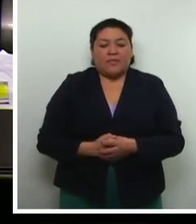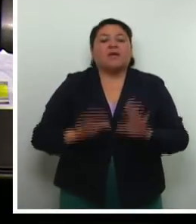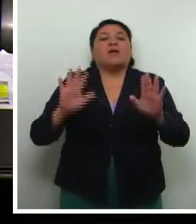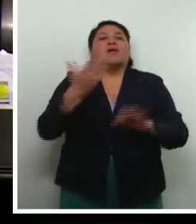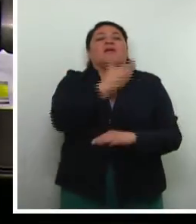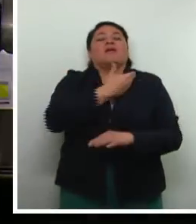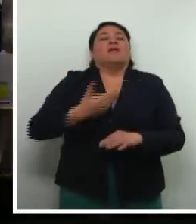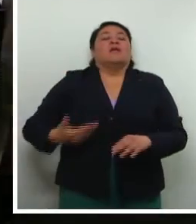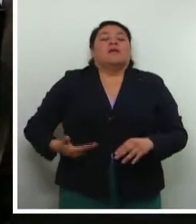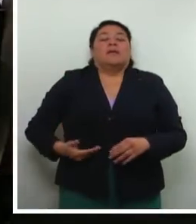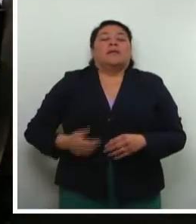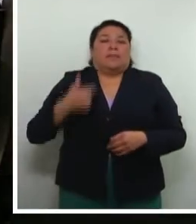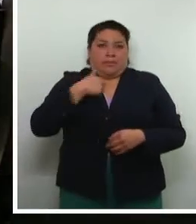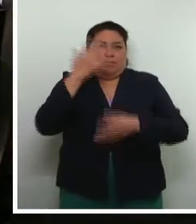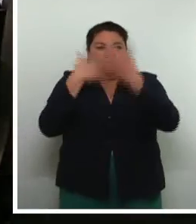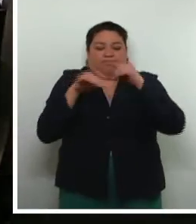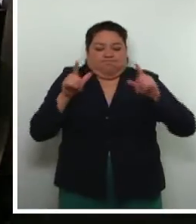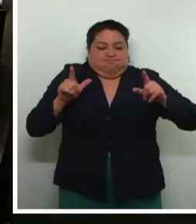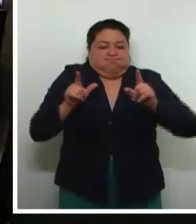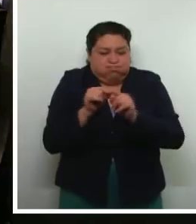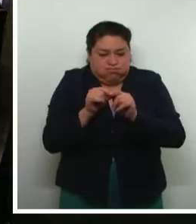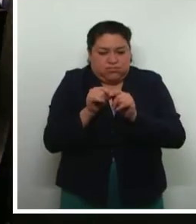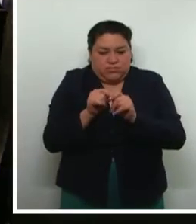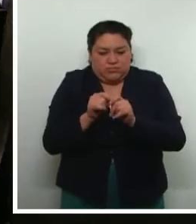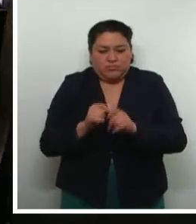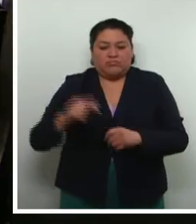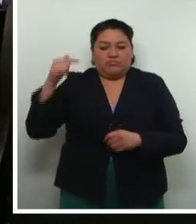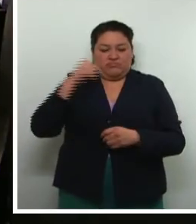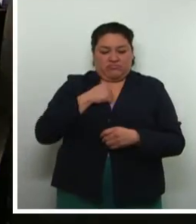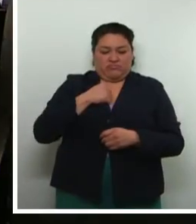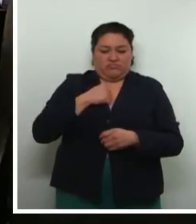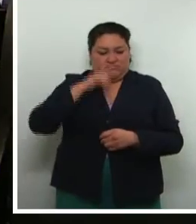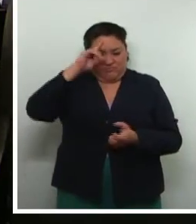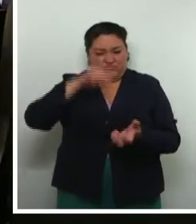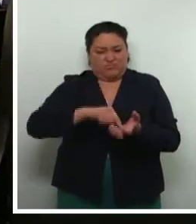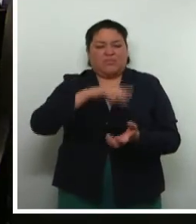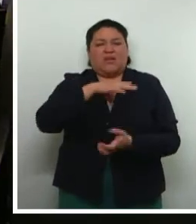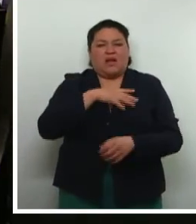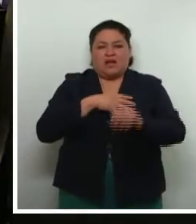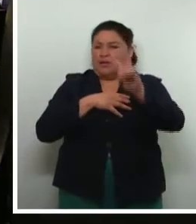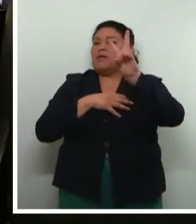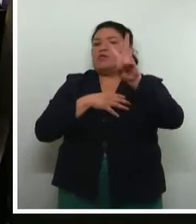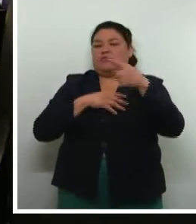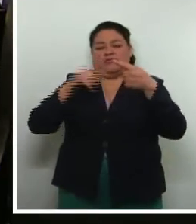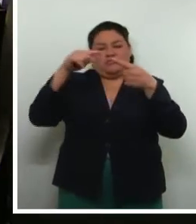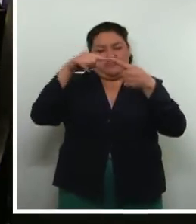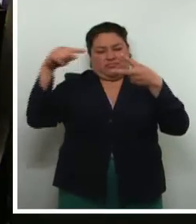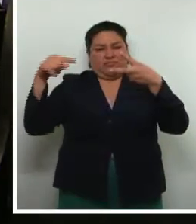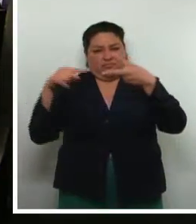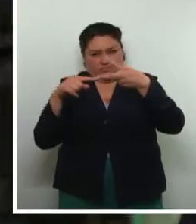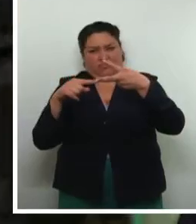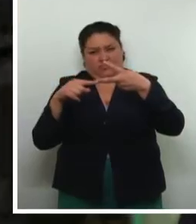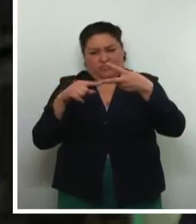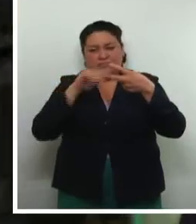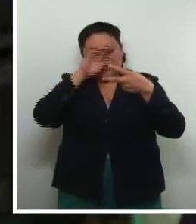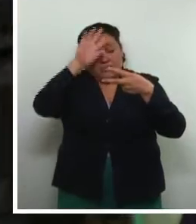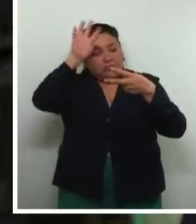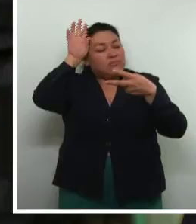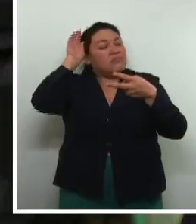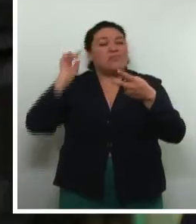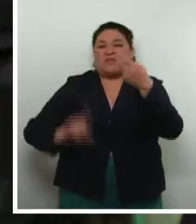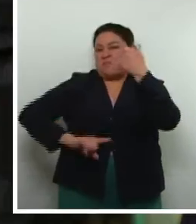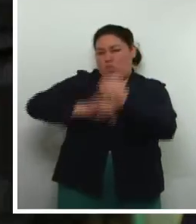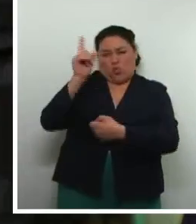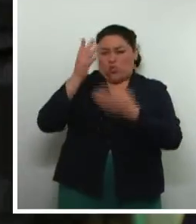Presidente, muy breve. Yo creo que hay dos hechos incontrovertibles desde el punto de